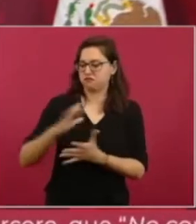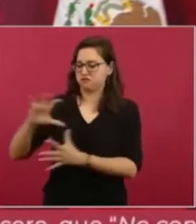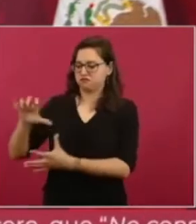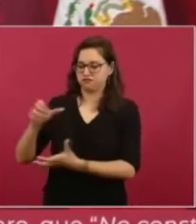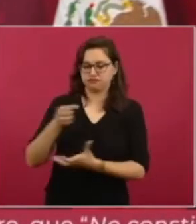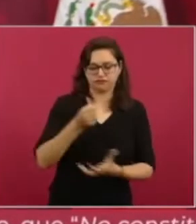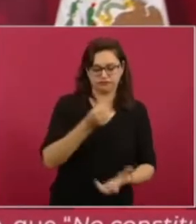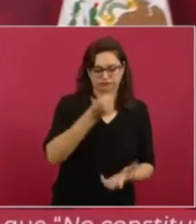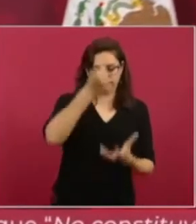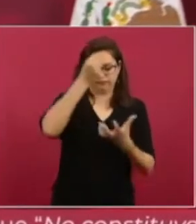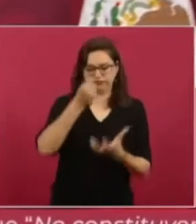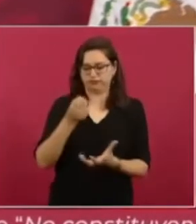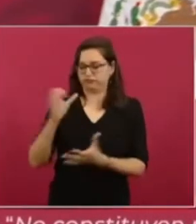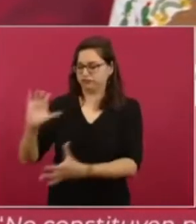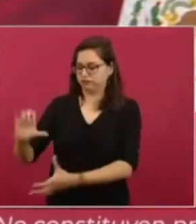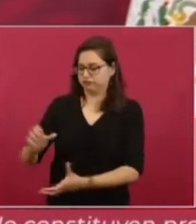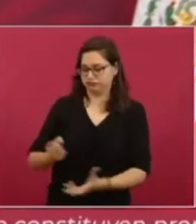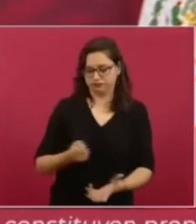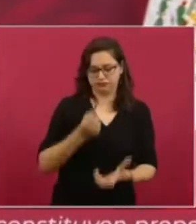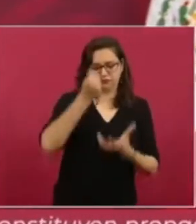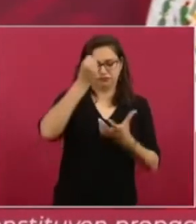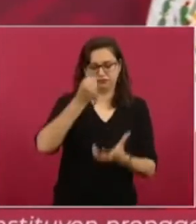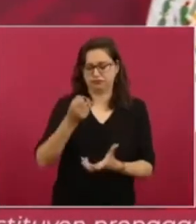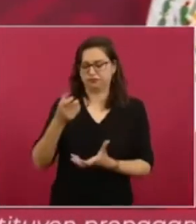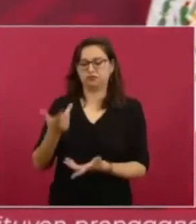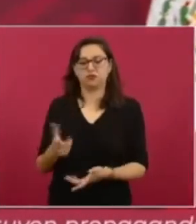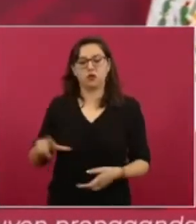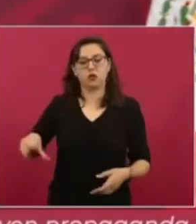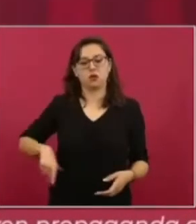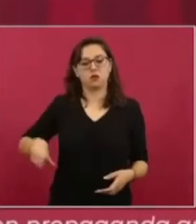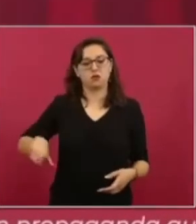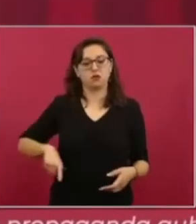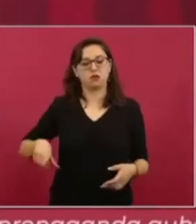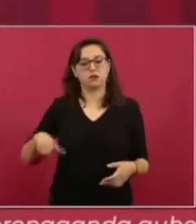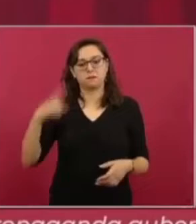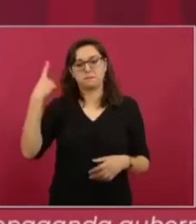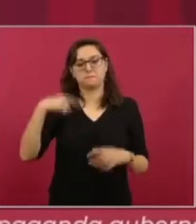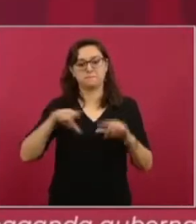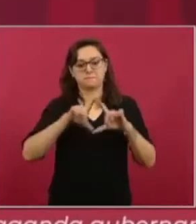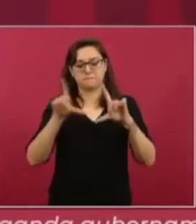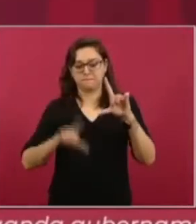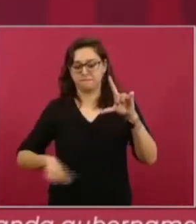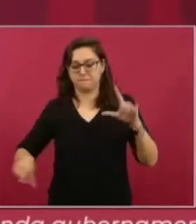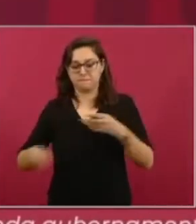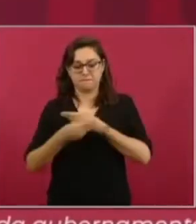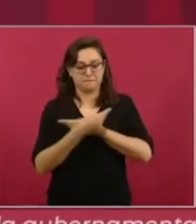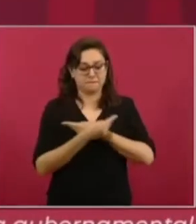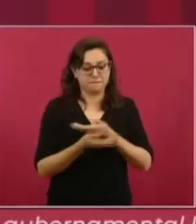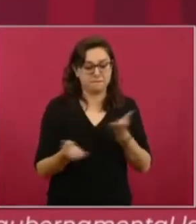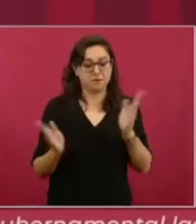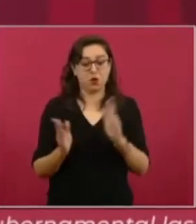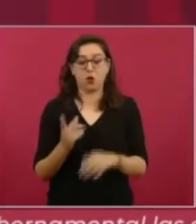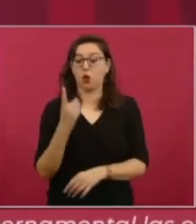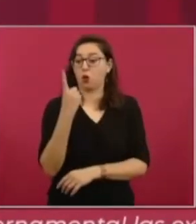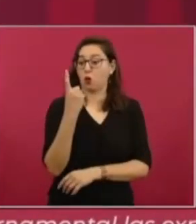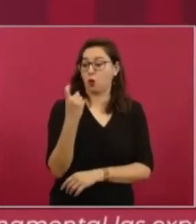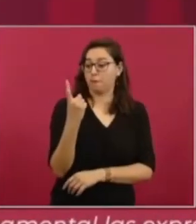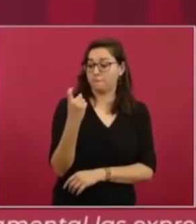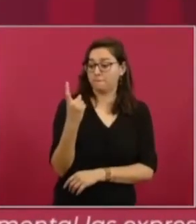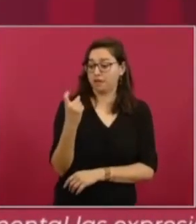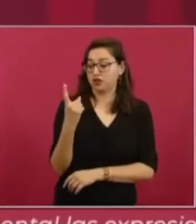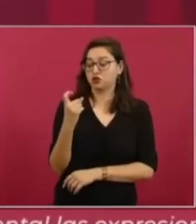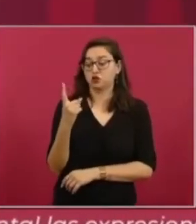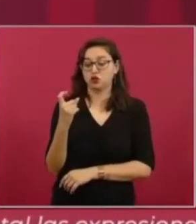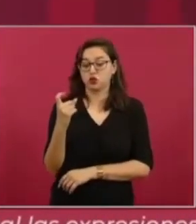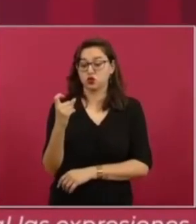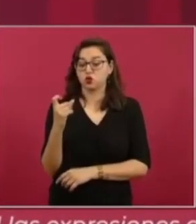integraba el presupuesto nacional. De cada peso, 40 centavos del presupuesto